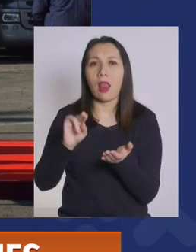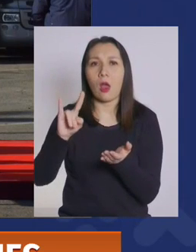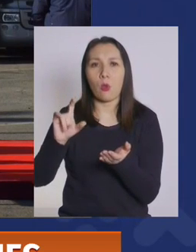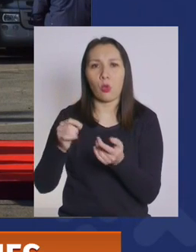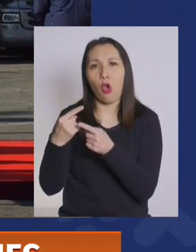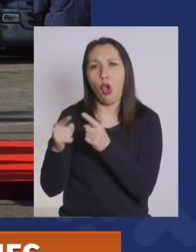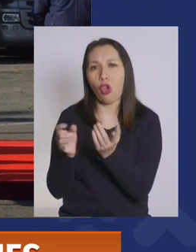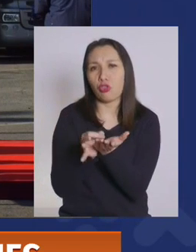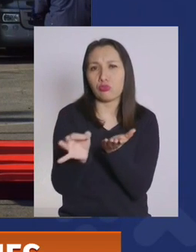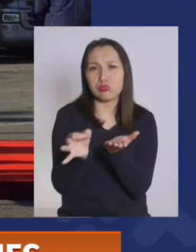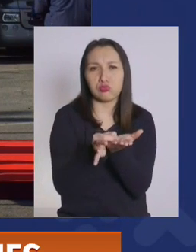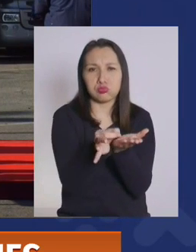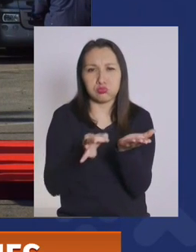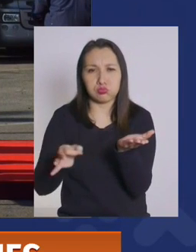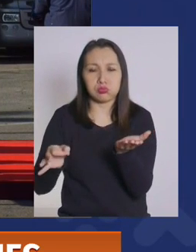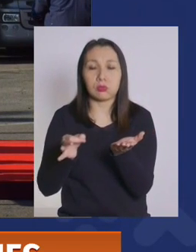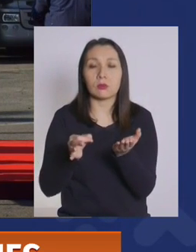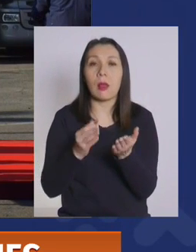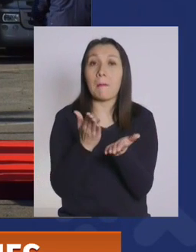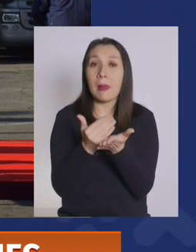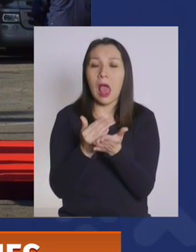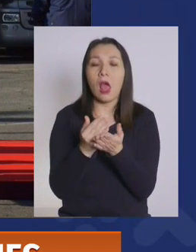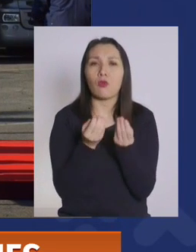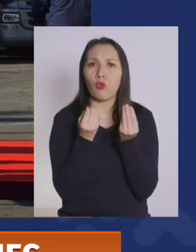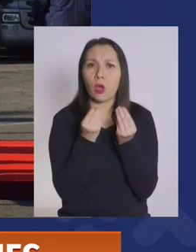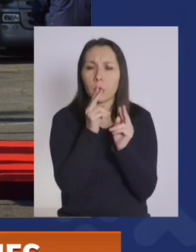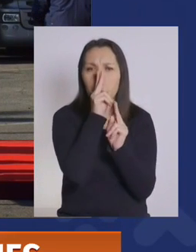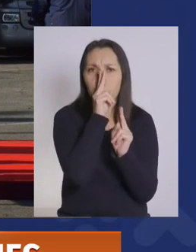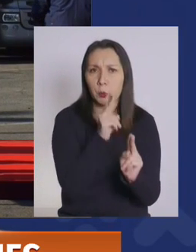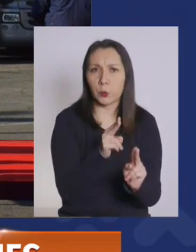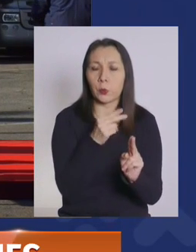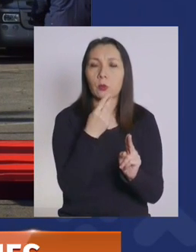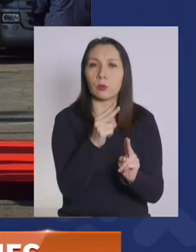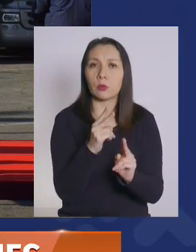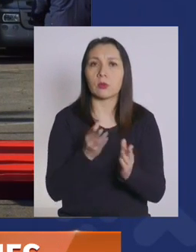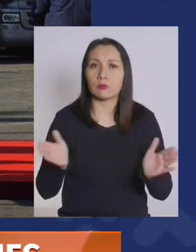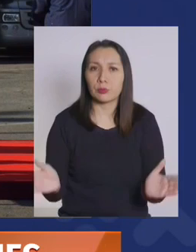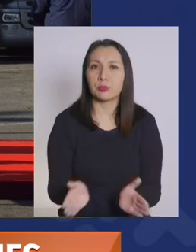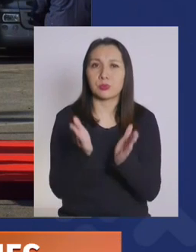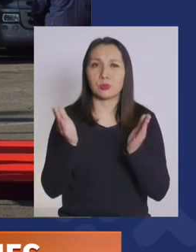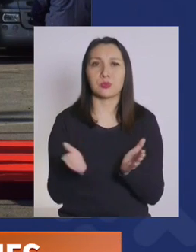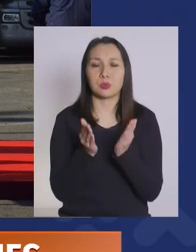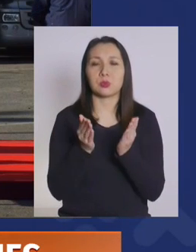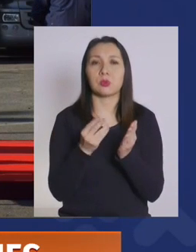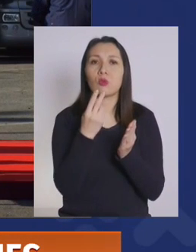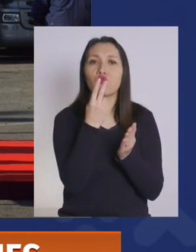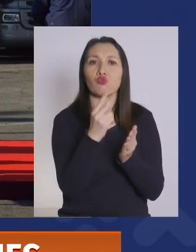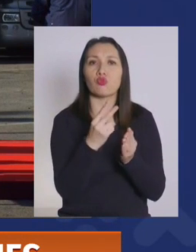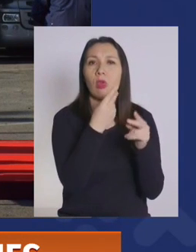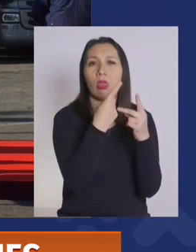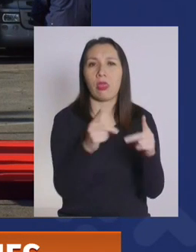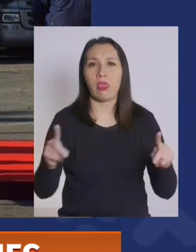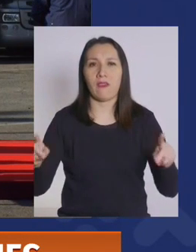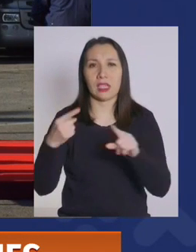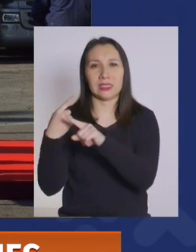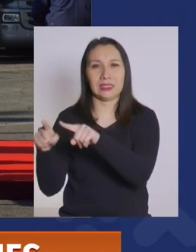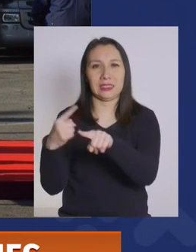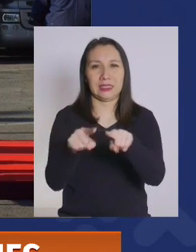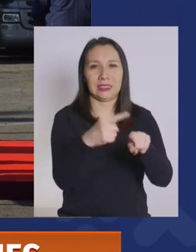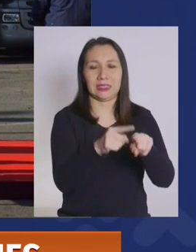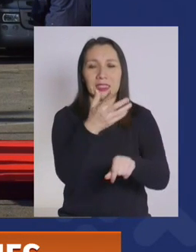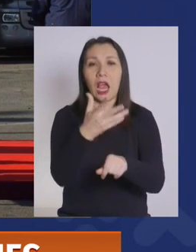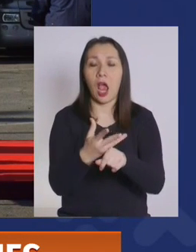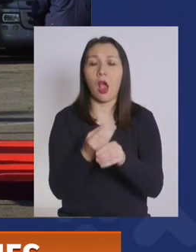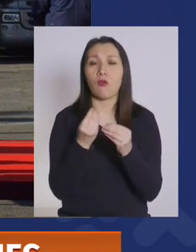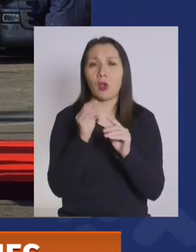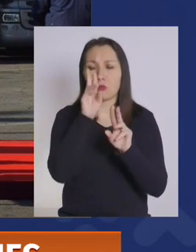zonas. Un plan para valorar, apreciar, impulsar el valor de la diversidad, el valor